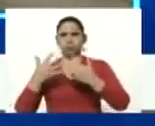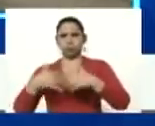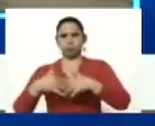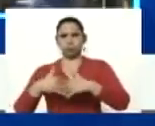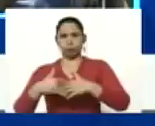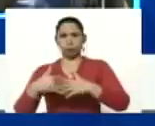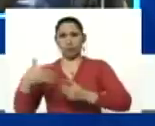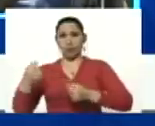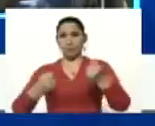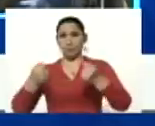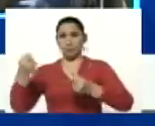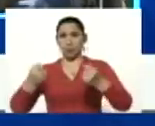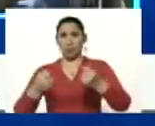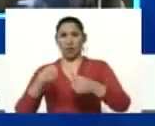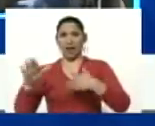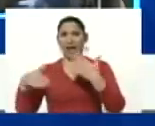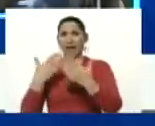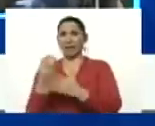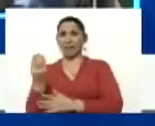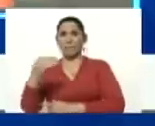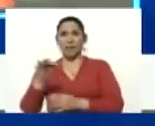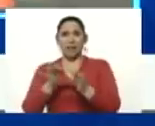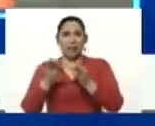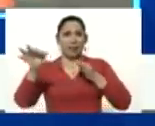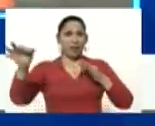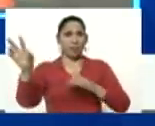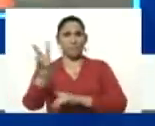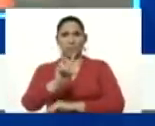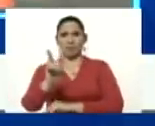que lleguen hasta lo más lejos de Venezuela.